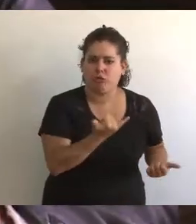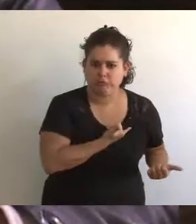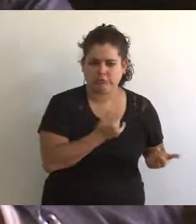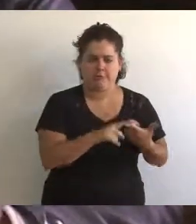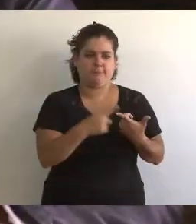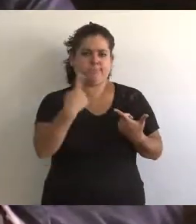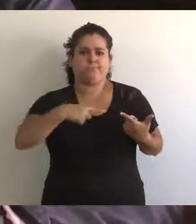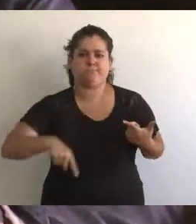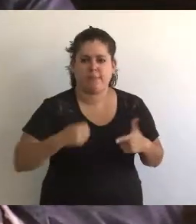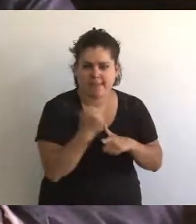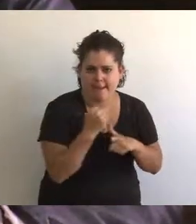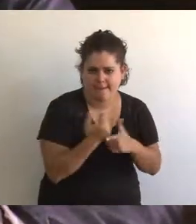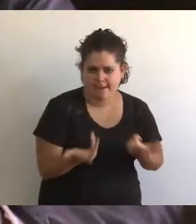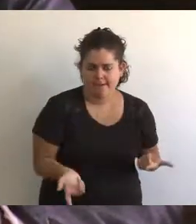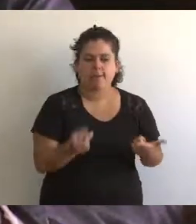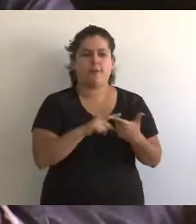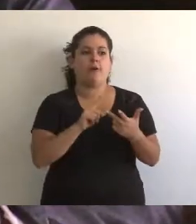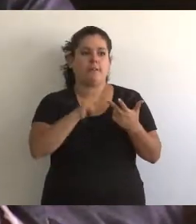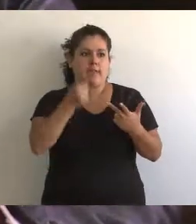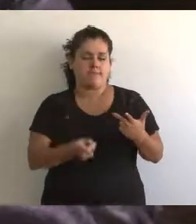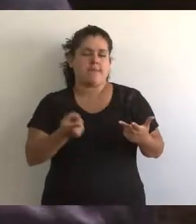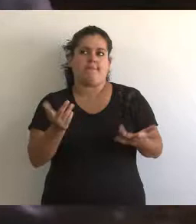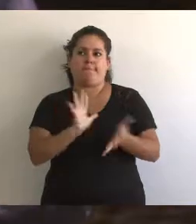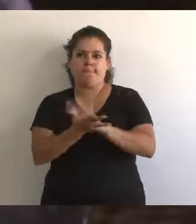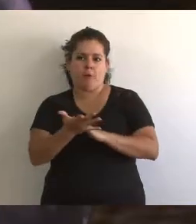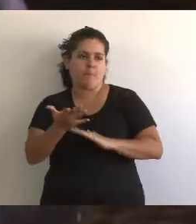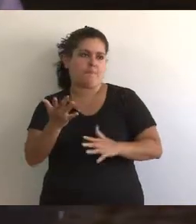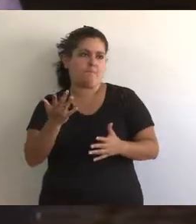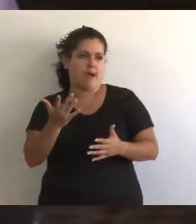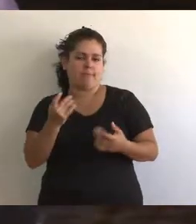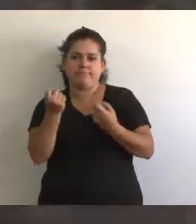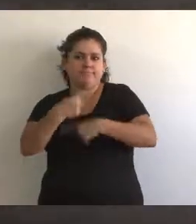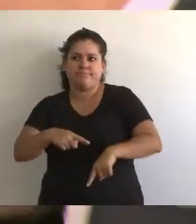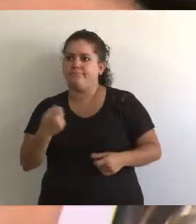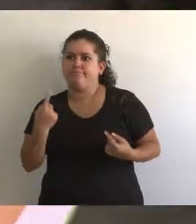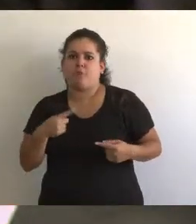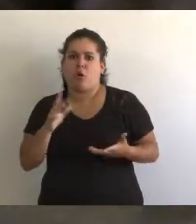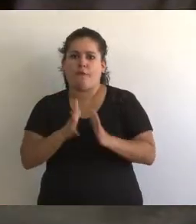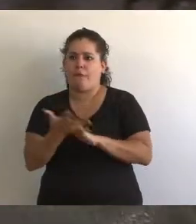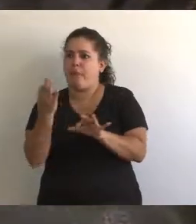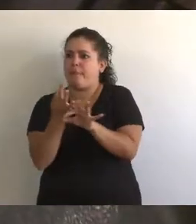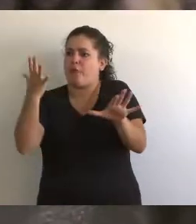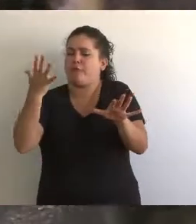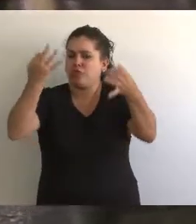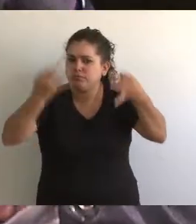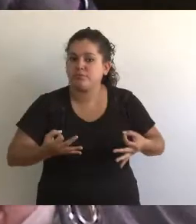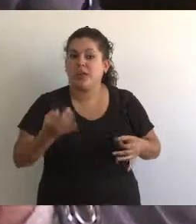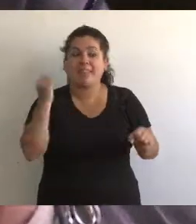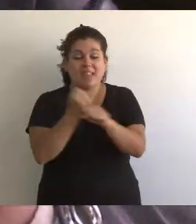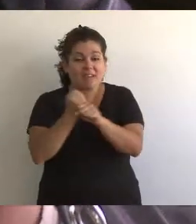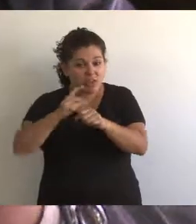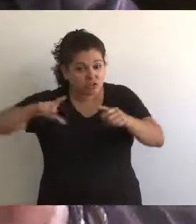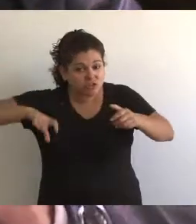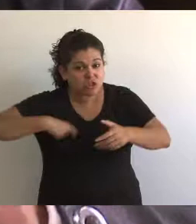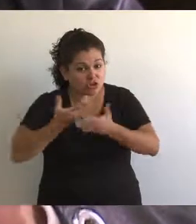competencia, define el marco jurídico de ejercicio de la profesión. Un